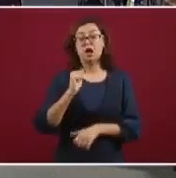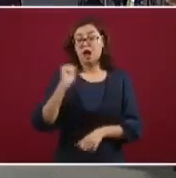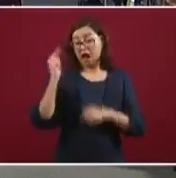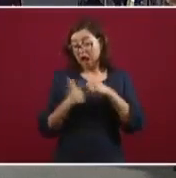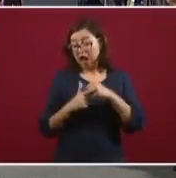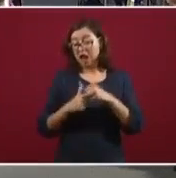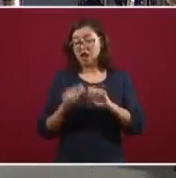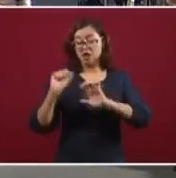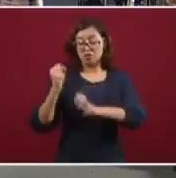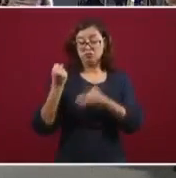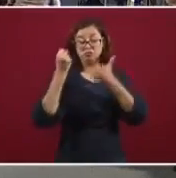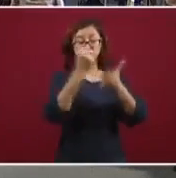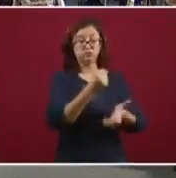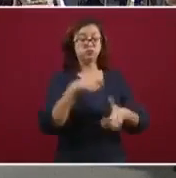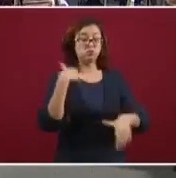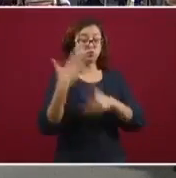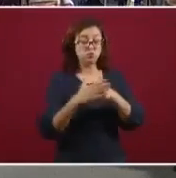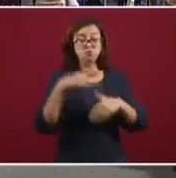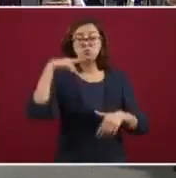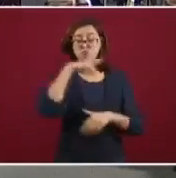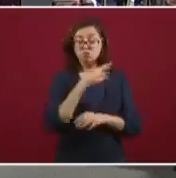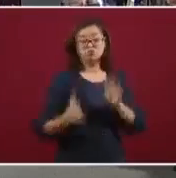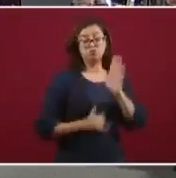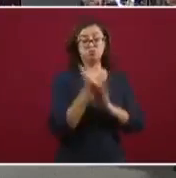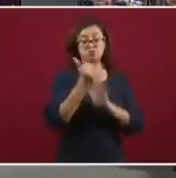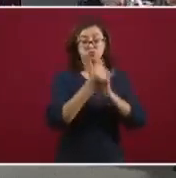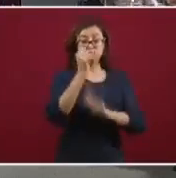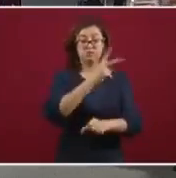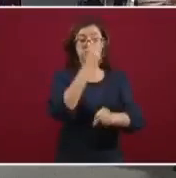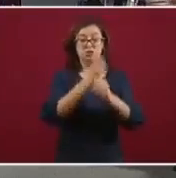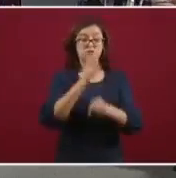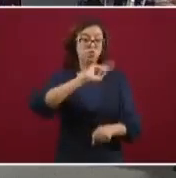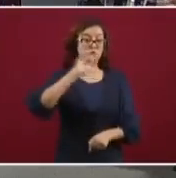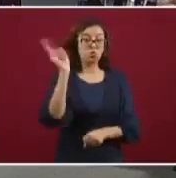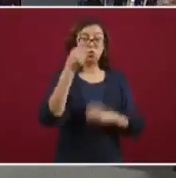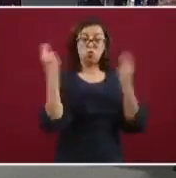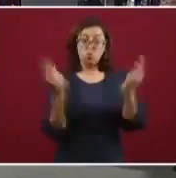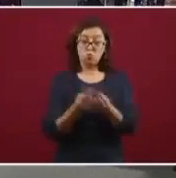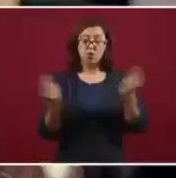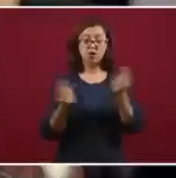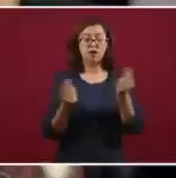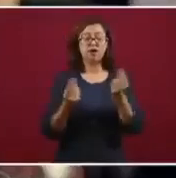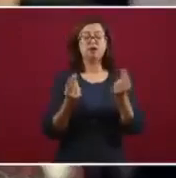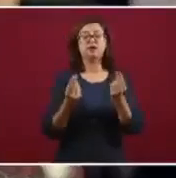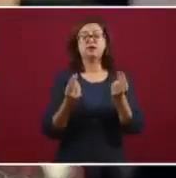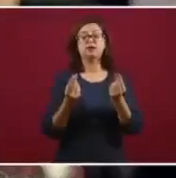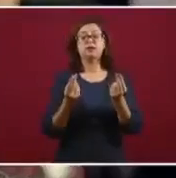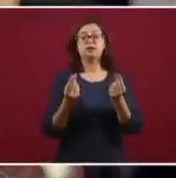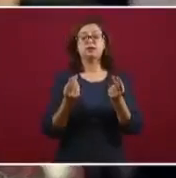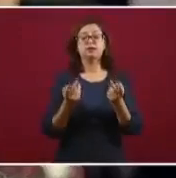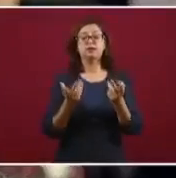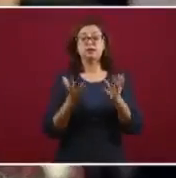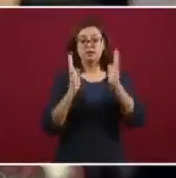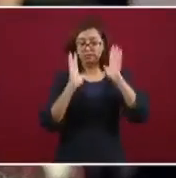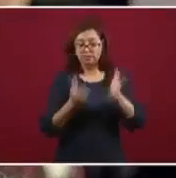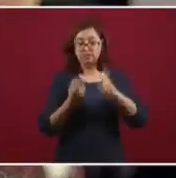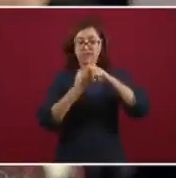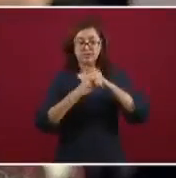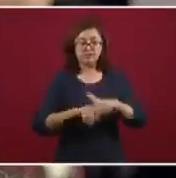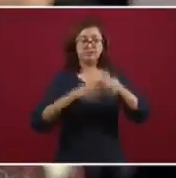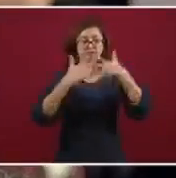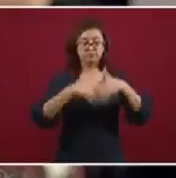la construcción y operación pronta de esta universidad que al parecer urge en la ciudad y que una vez que se ponga en